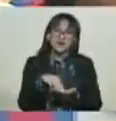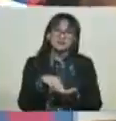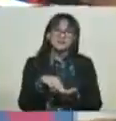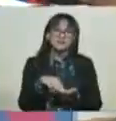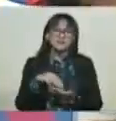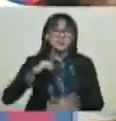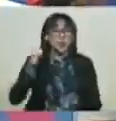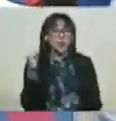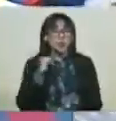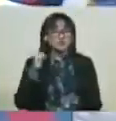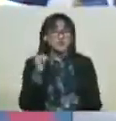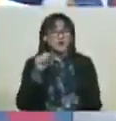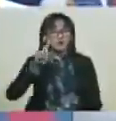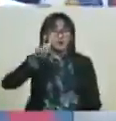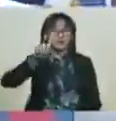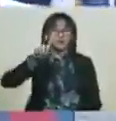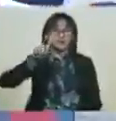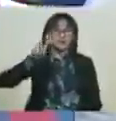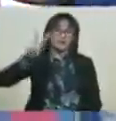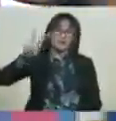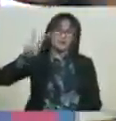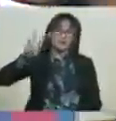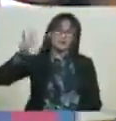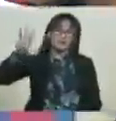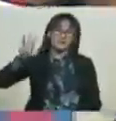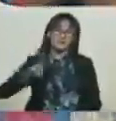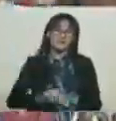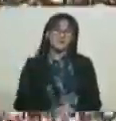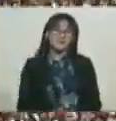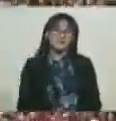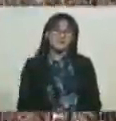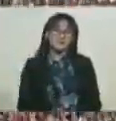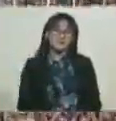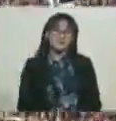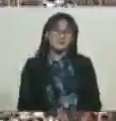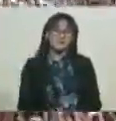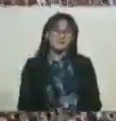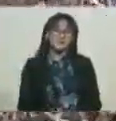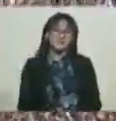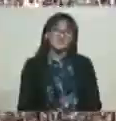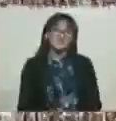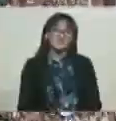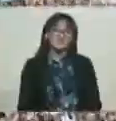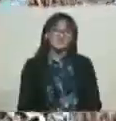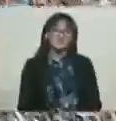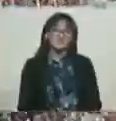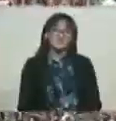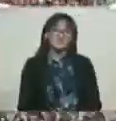bogotá a la una a las dos o las tres aymara horas